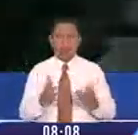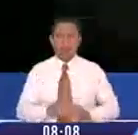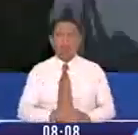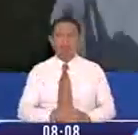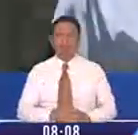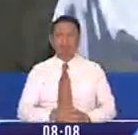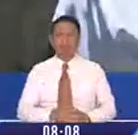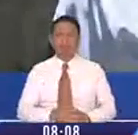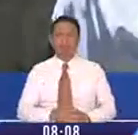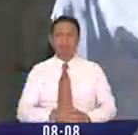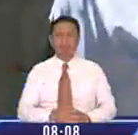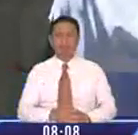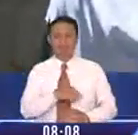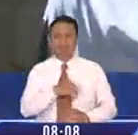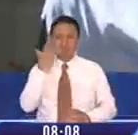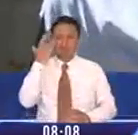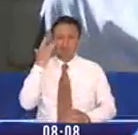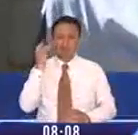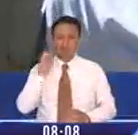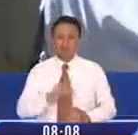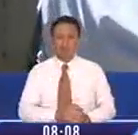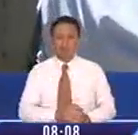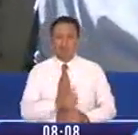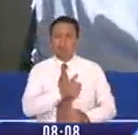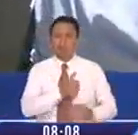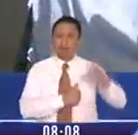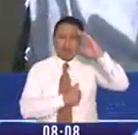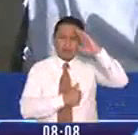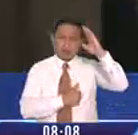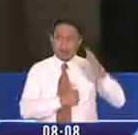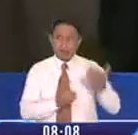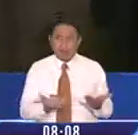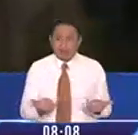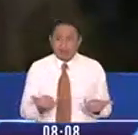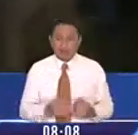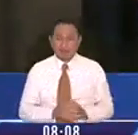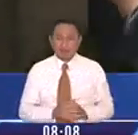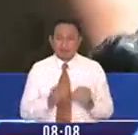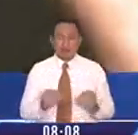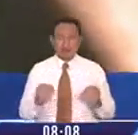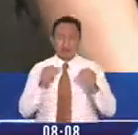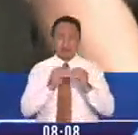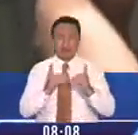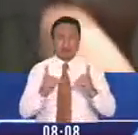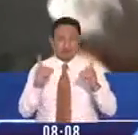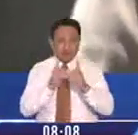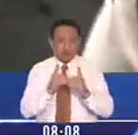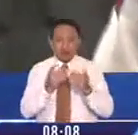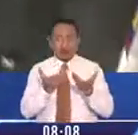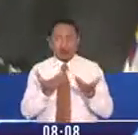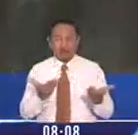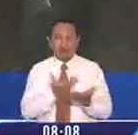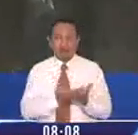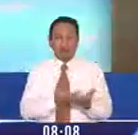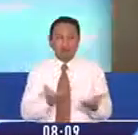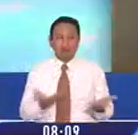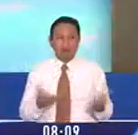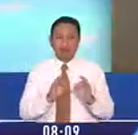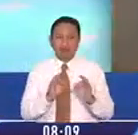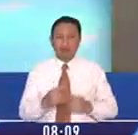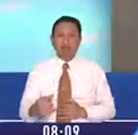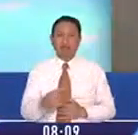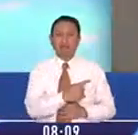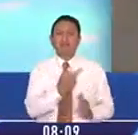respecto. Un caso bastante extraño para la propia policía. Por ahora no cuentan con ningún dato, rastro o hilo conductor que lleve